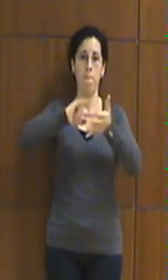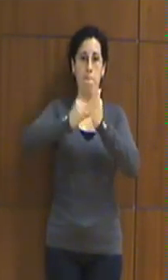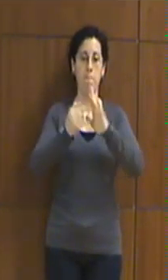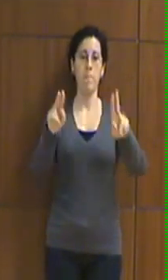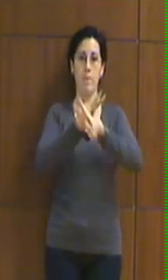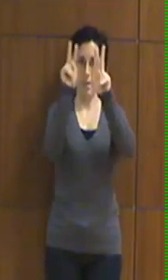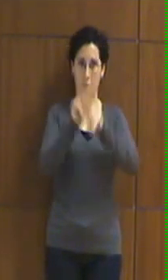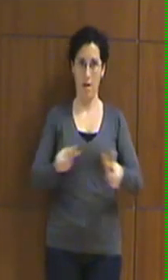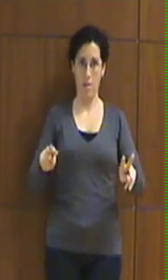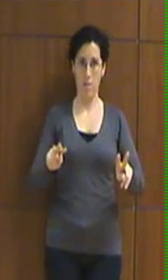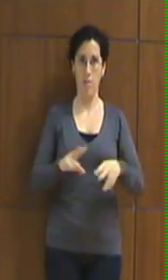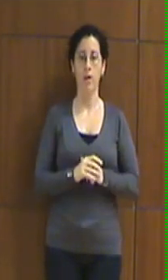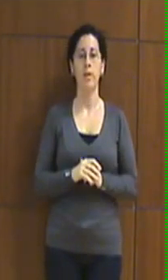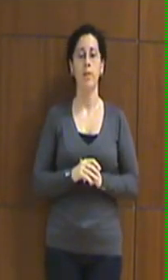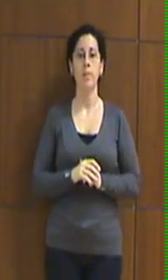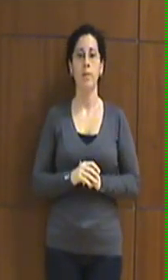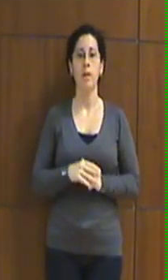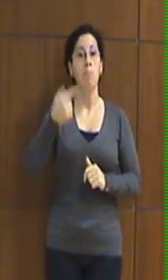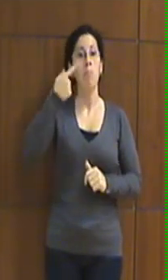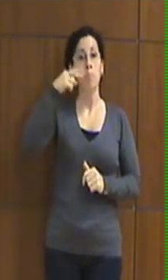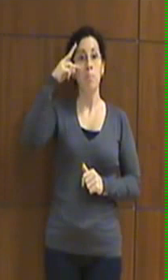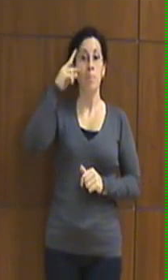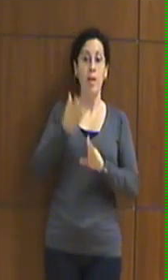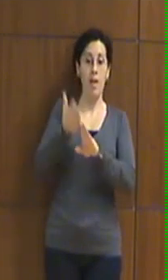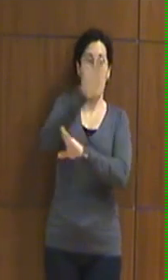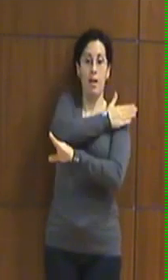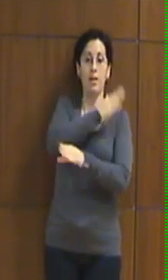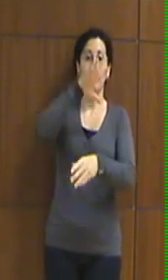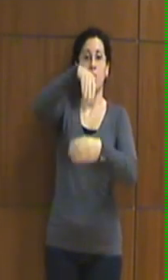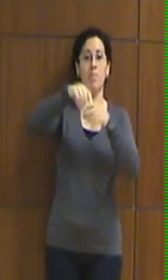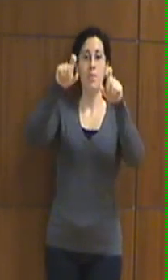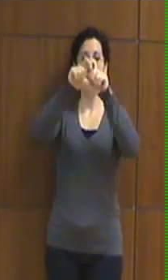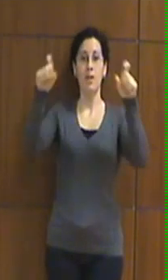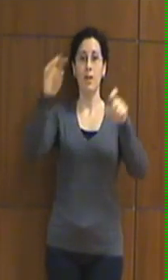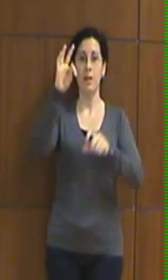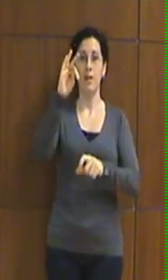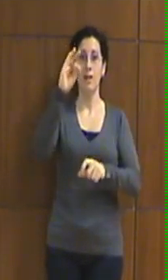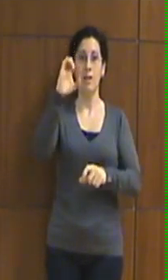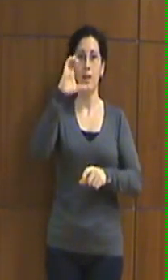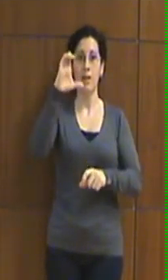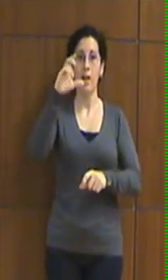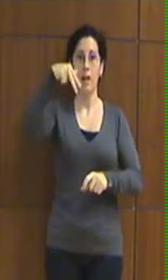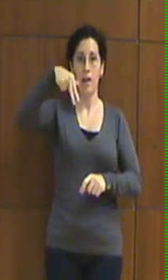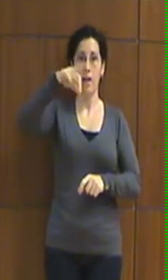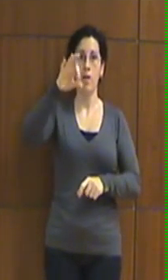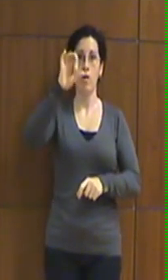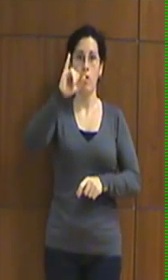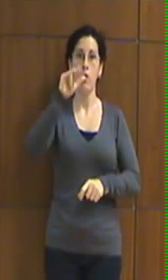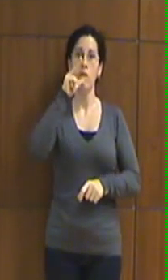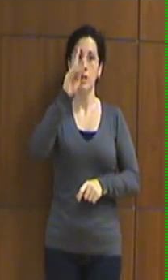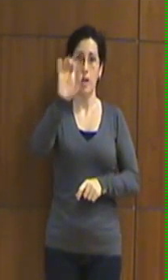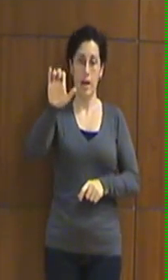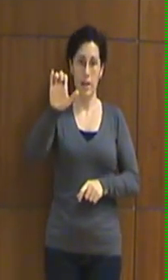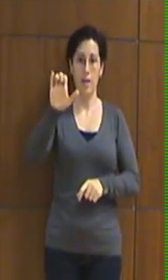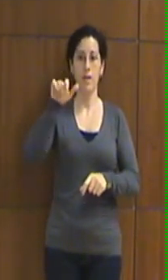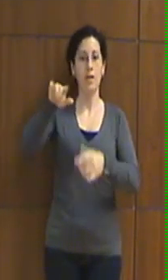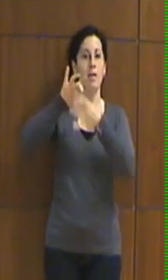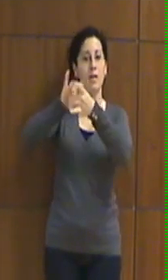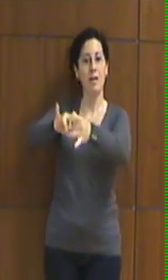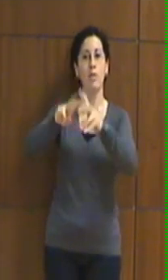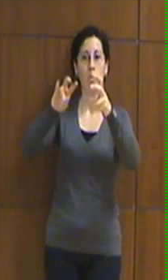internacionales. Mi experiencia anterior ha sido en Tecnosite, que es una empresa del grupo dedicada a las nuevas tecnologías, a las